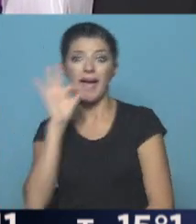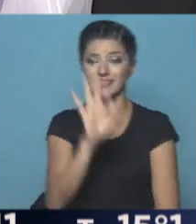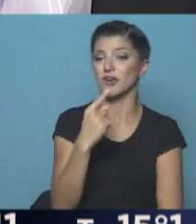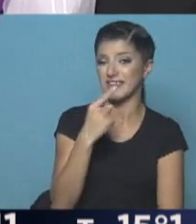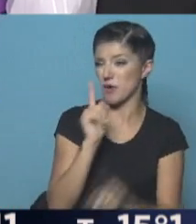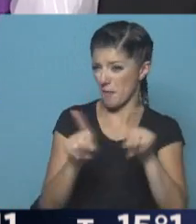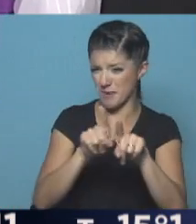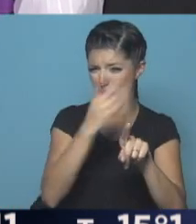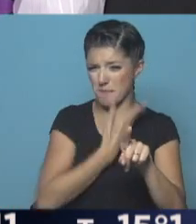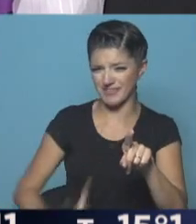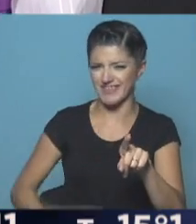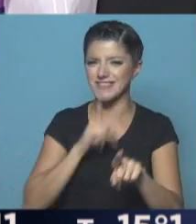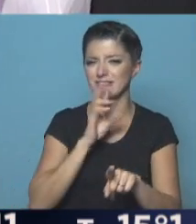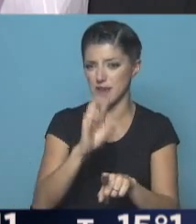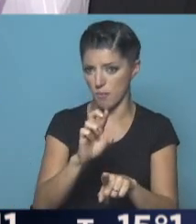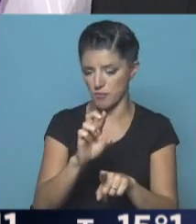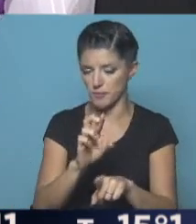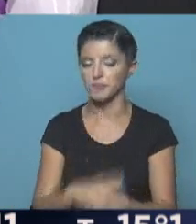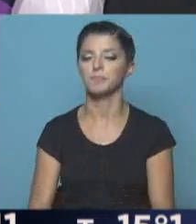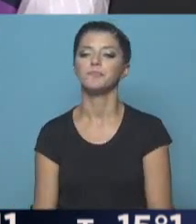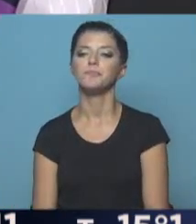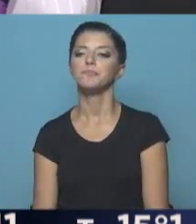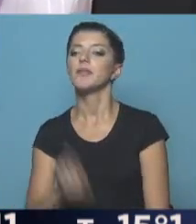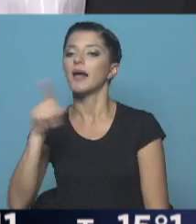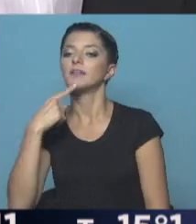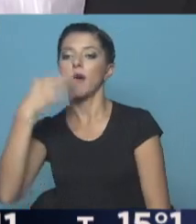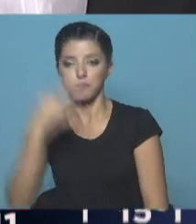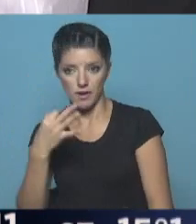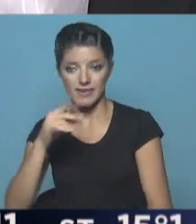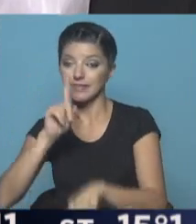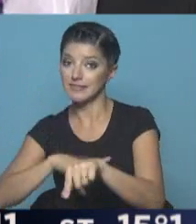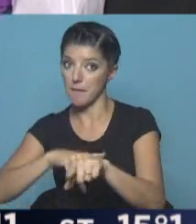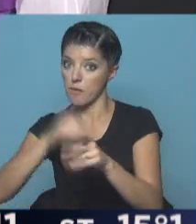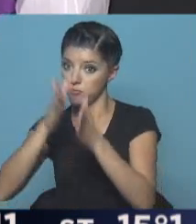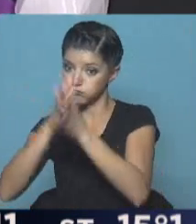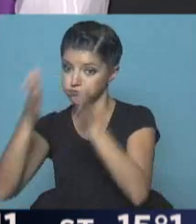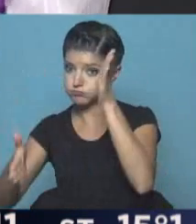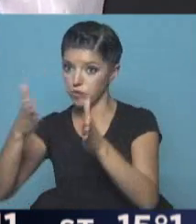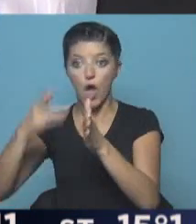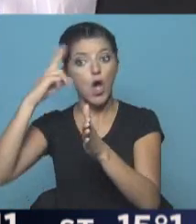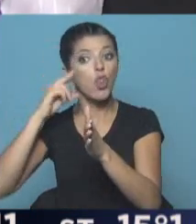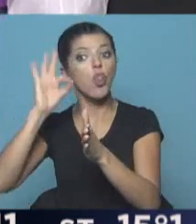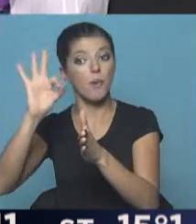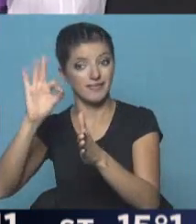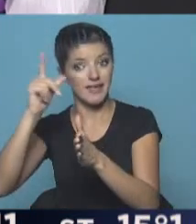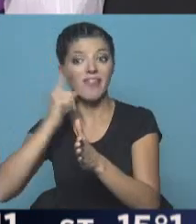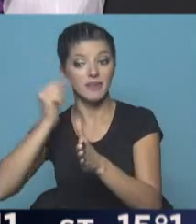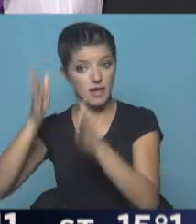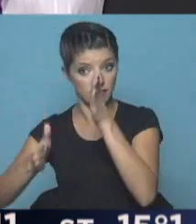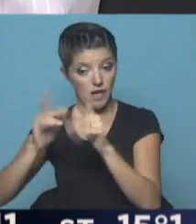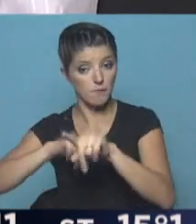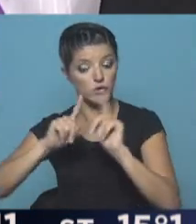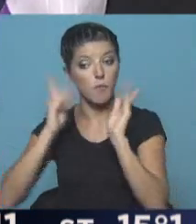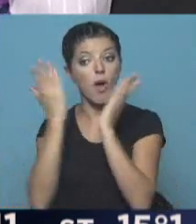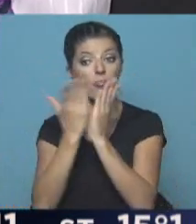Donald Trump el día del fallo, que es un fallo temporal, ojo, 90 días para el mientras ingreso. Mientras lo estudian, desde